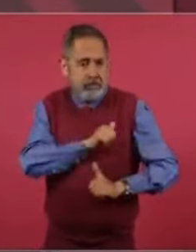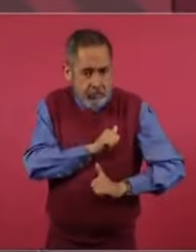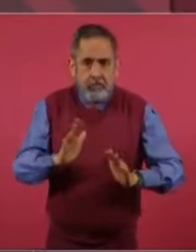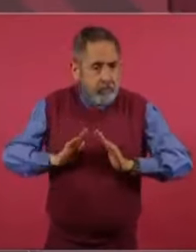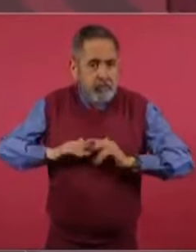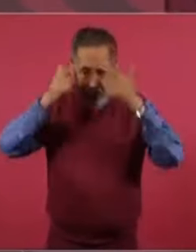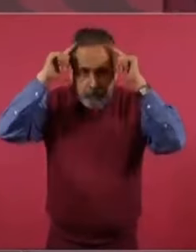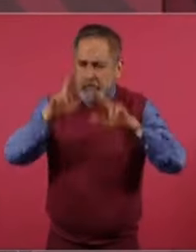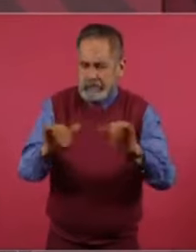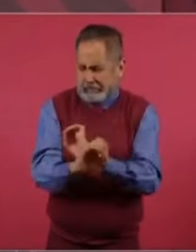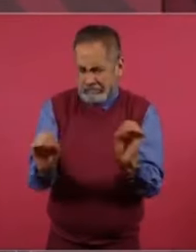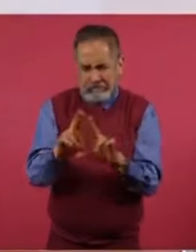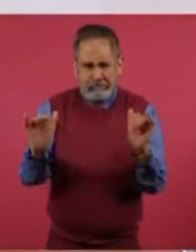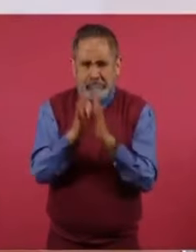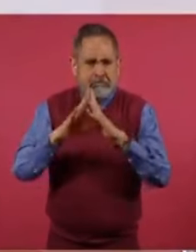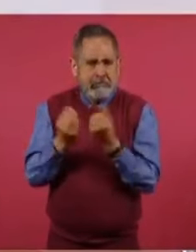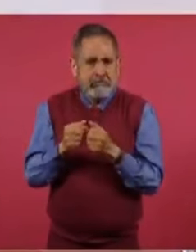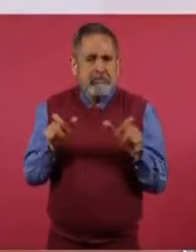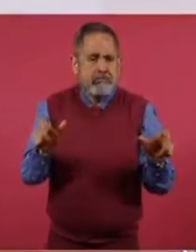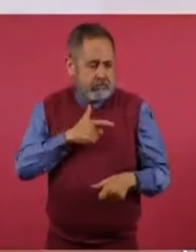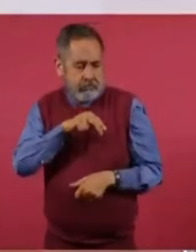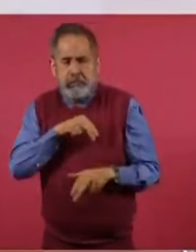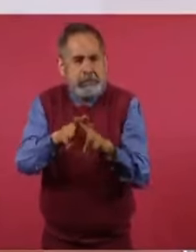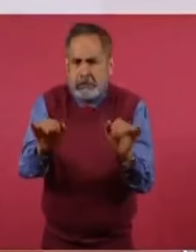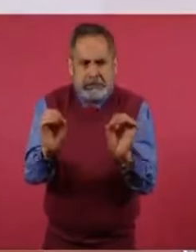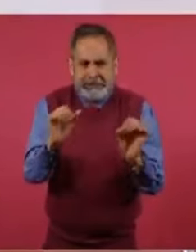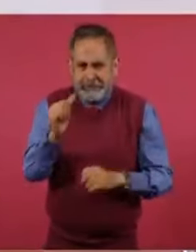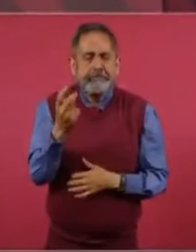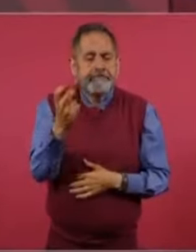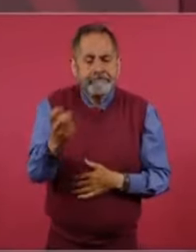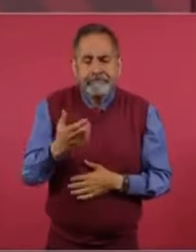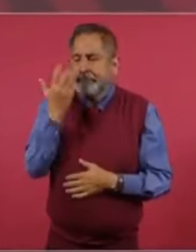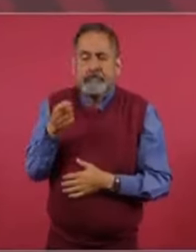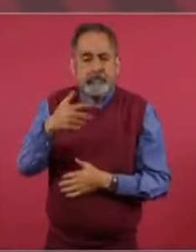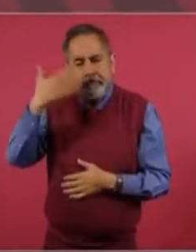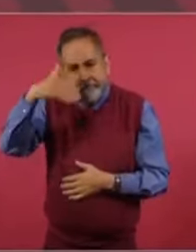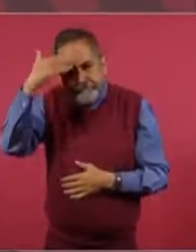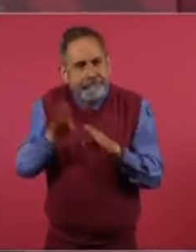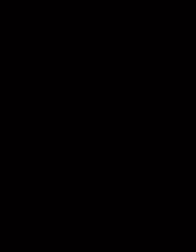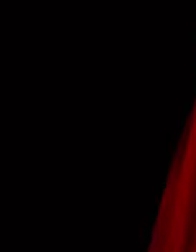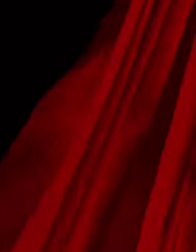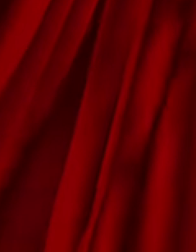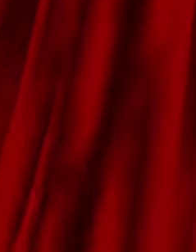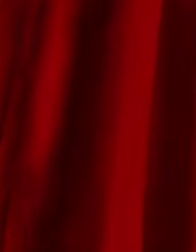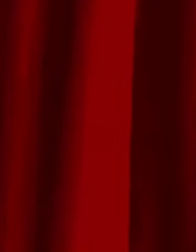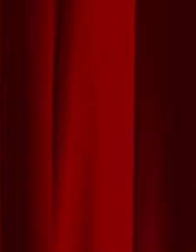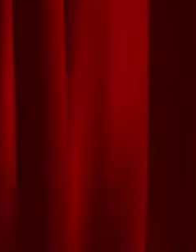marina, ni la guardia. Por eso queremos saber cómo estuvo.